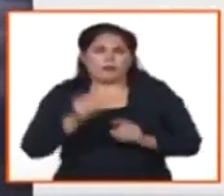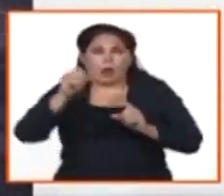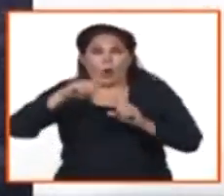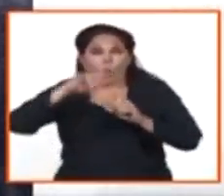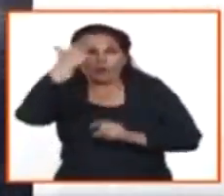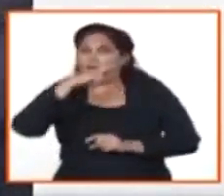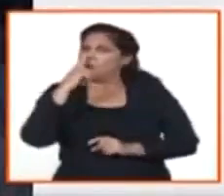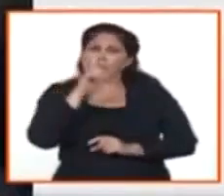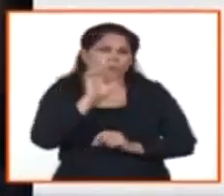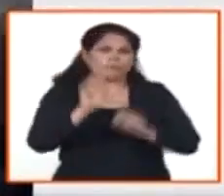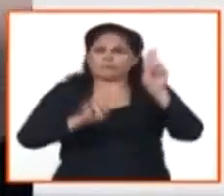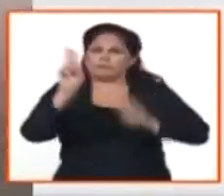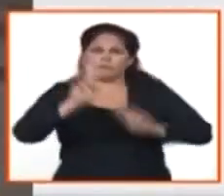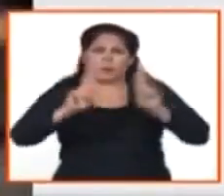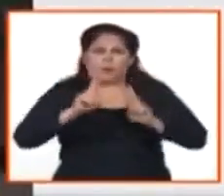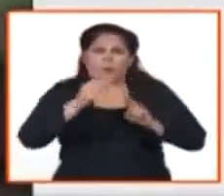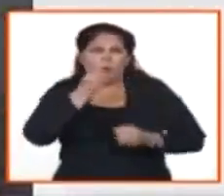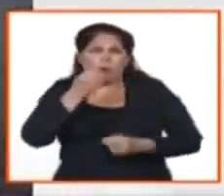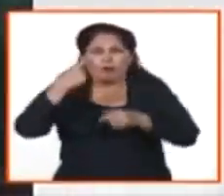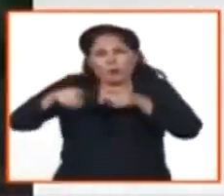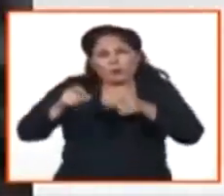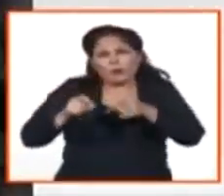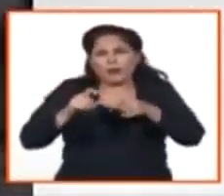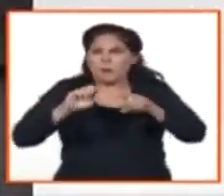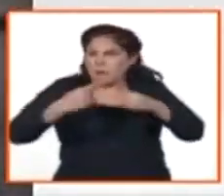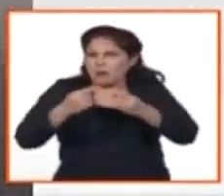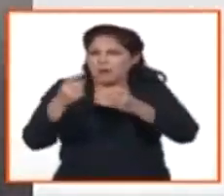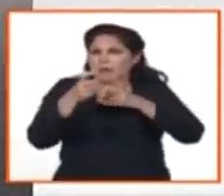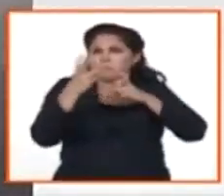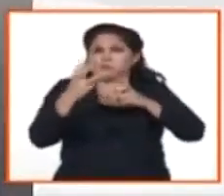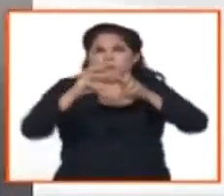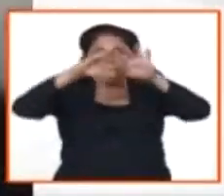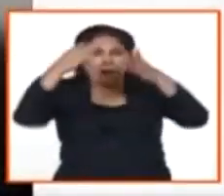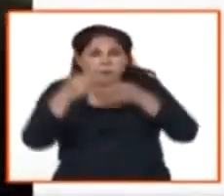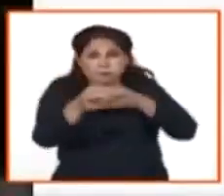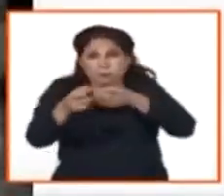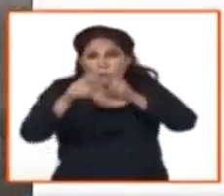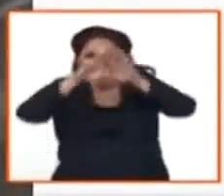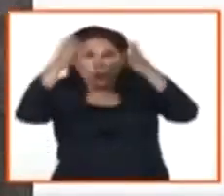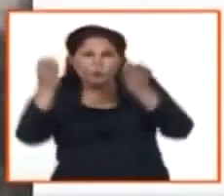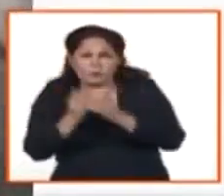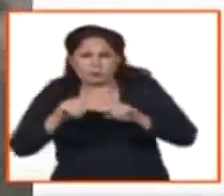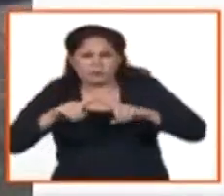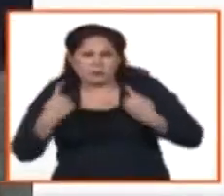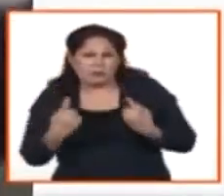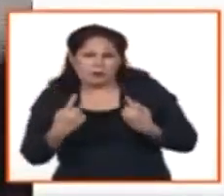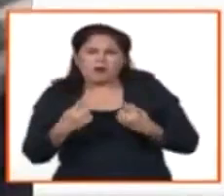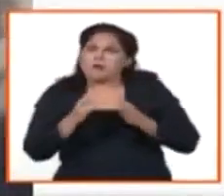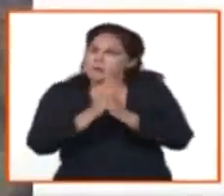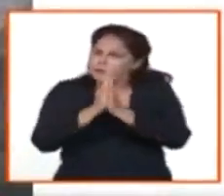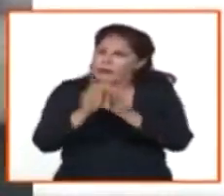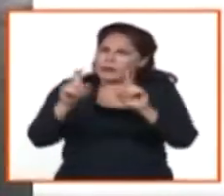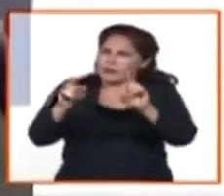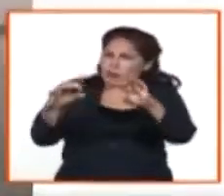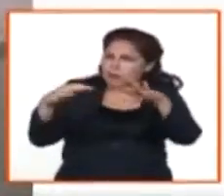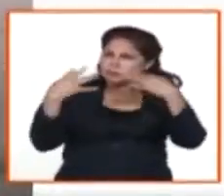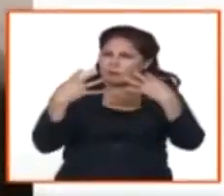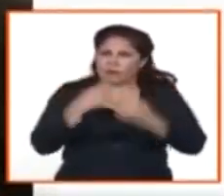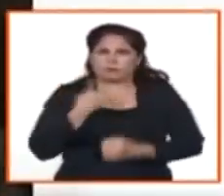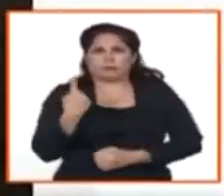Shame on you. You're going to push us to World War III. Shame on you. No to war. No to escalation.